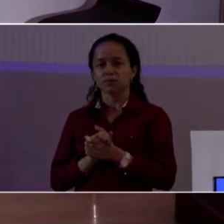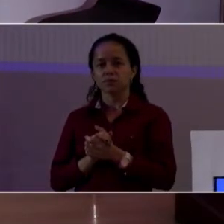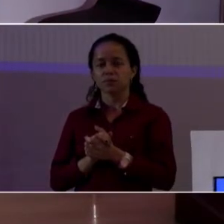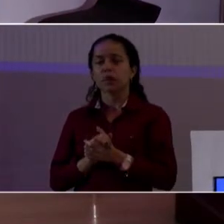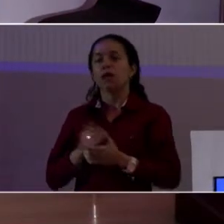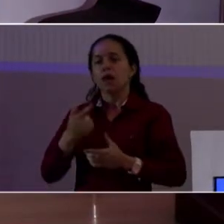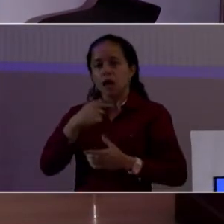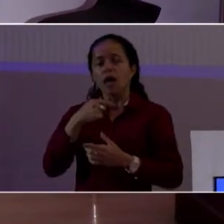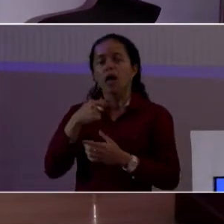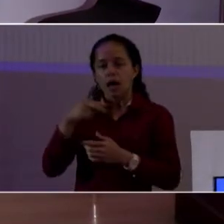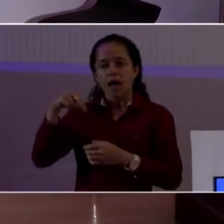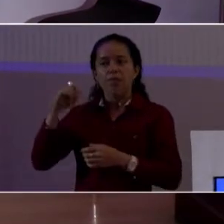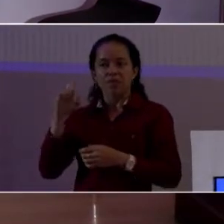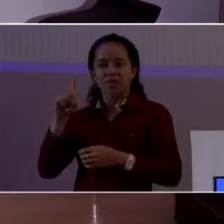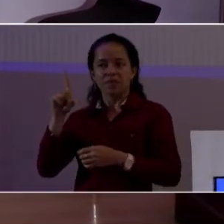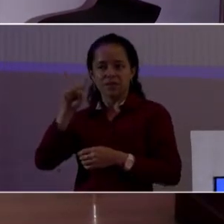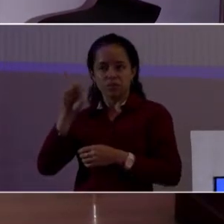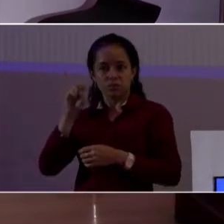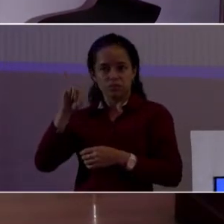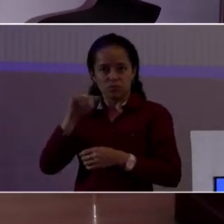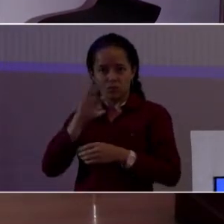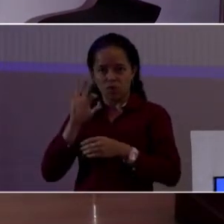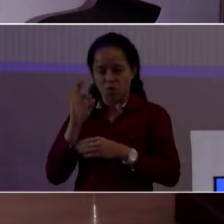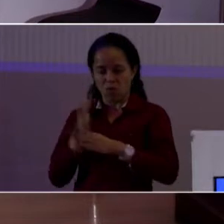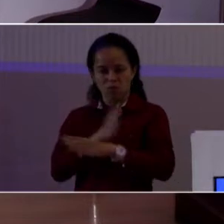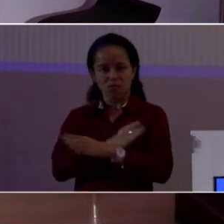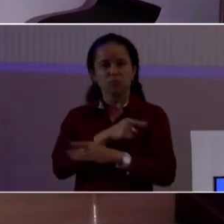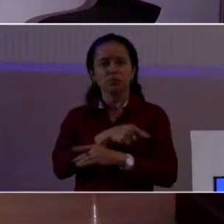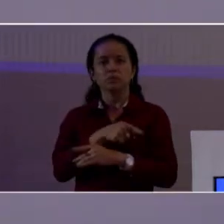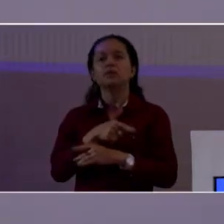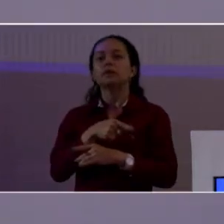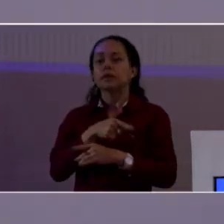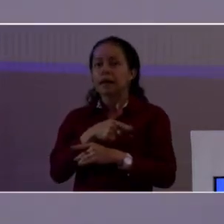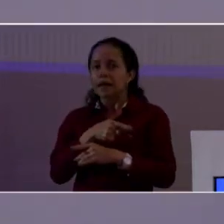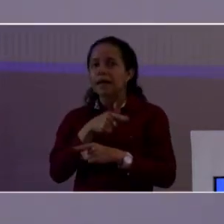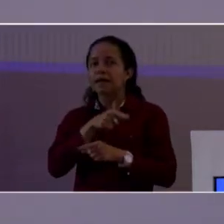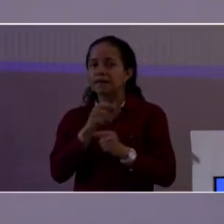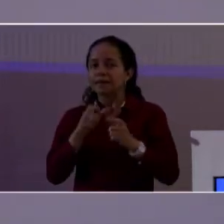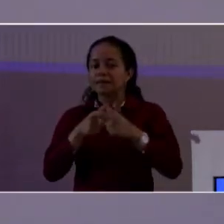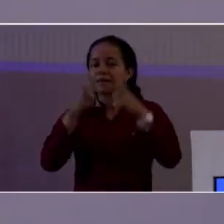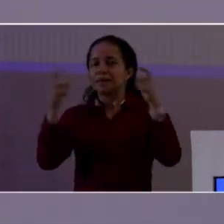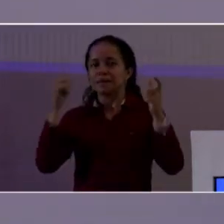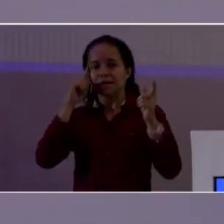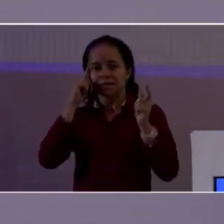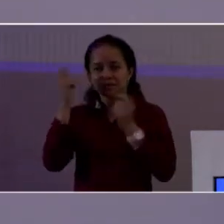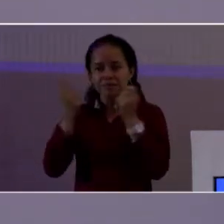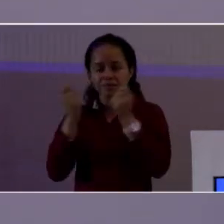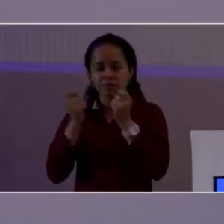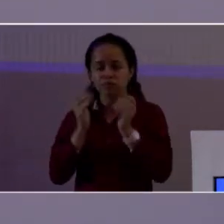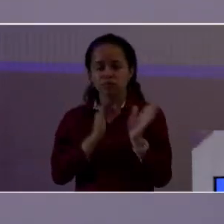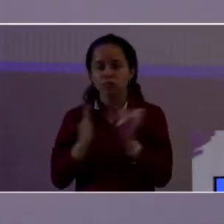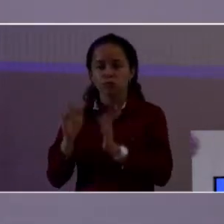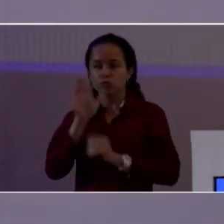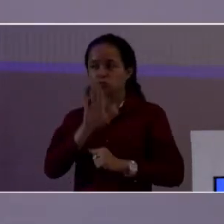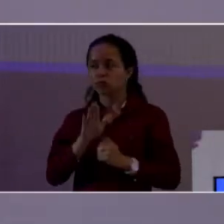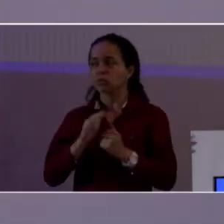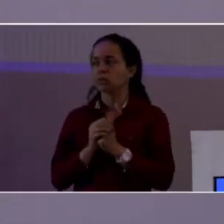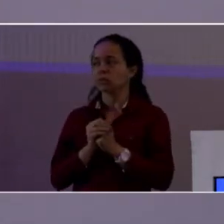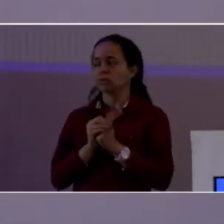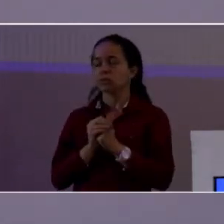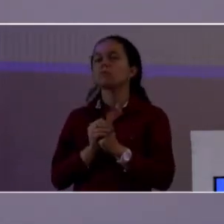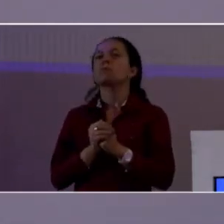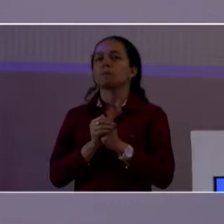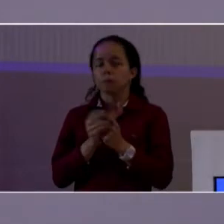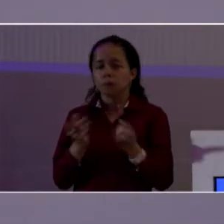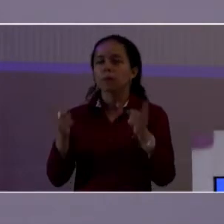Bueno, Nelson toma gran parte de la estrategia que tenemos ahorita en el marco de la incidencia, pero